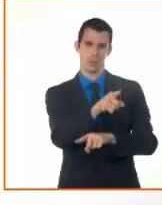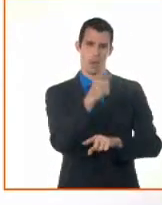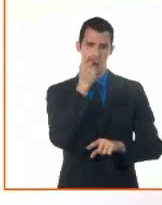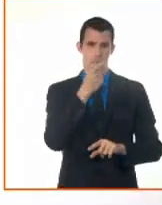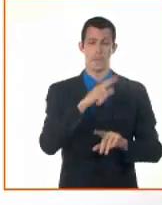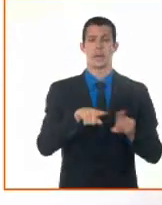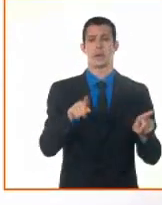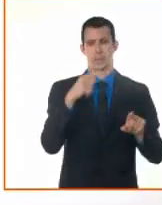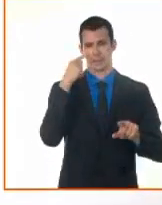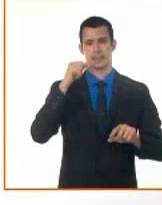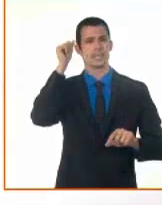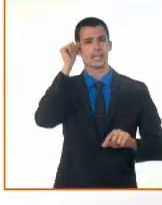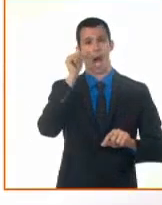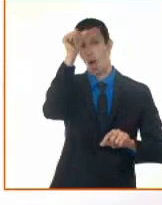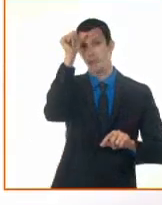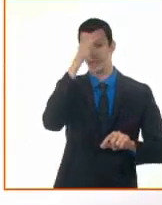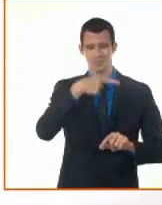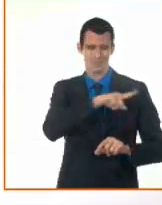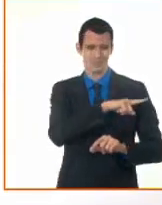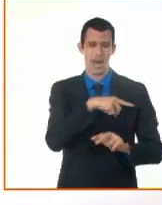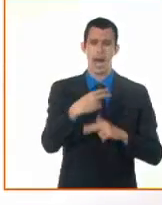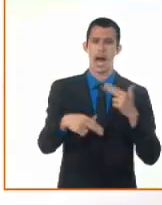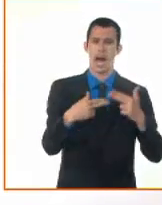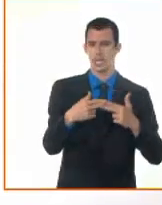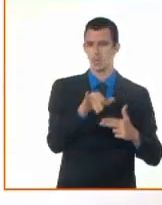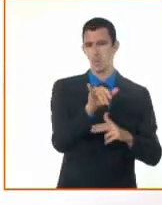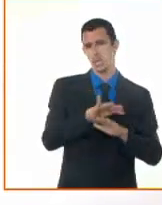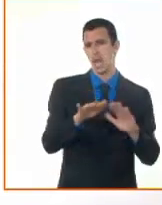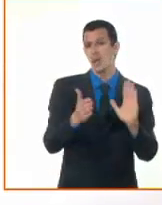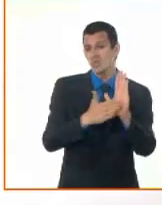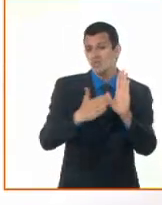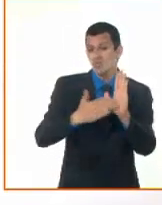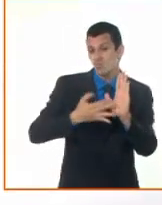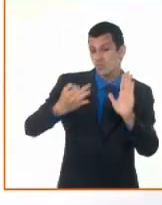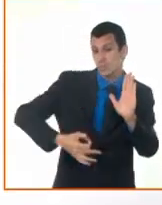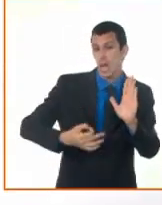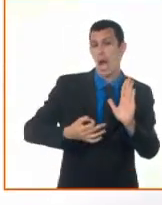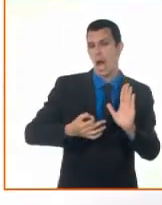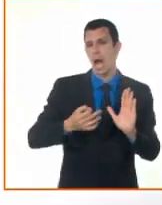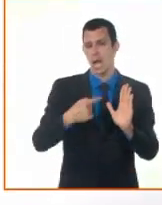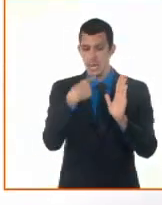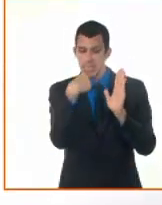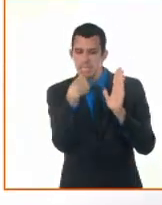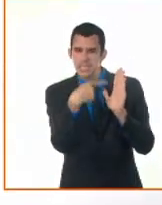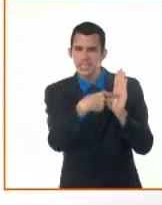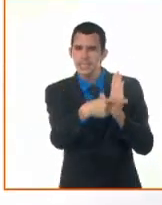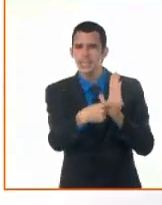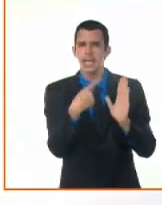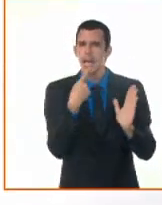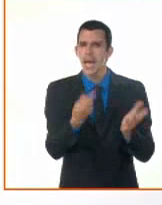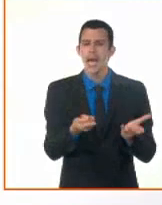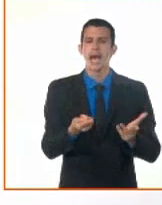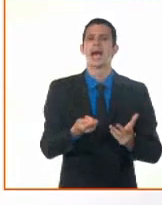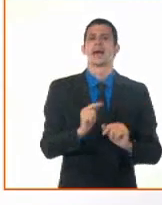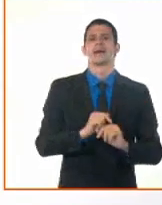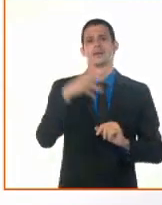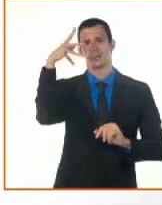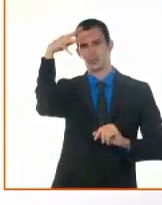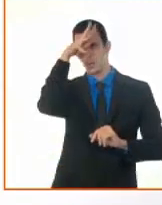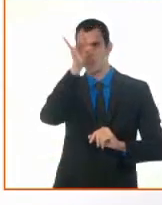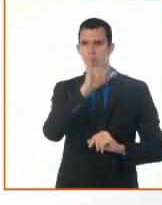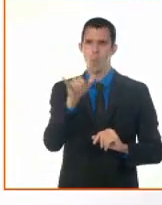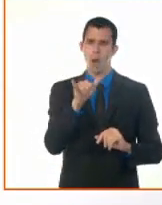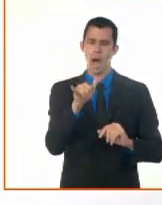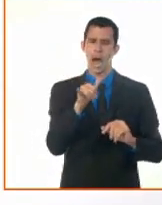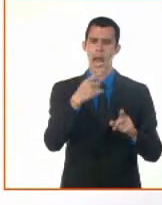hay muy buenas evidencias eso es textual de que Trump cometió obstrucción a la justicia en este caso o sea que evitó